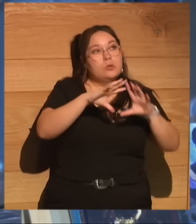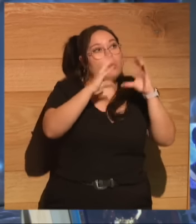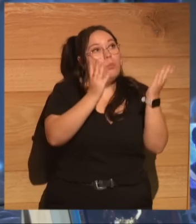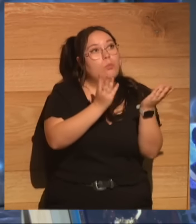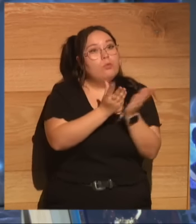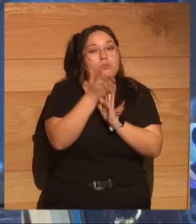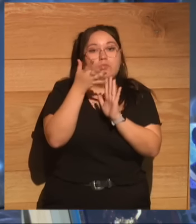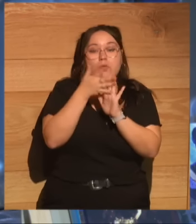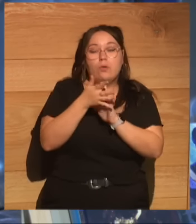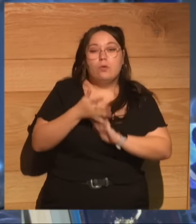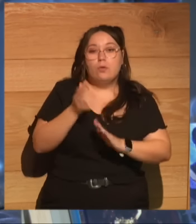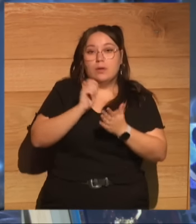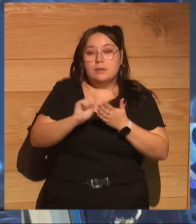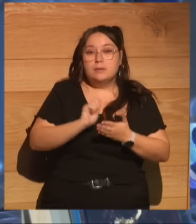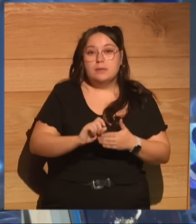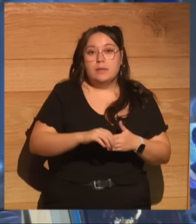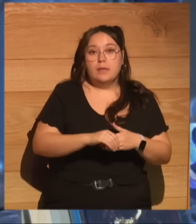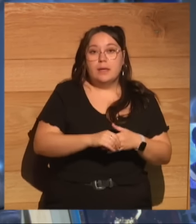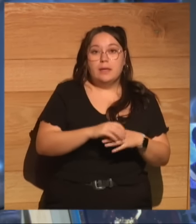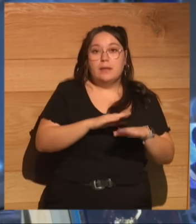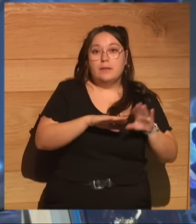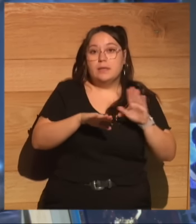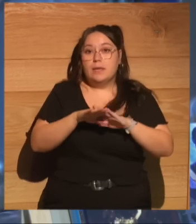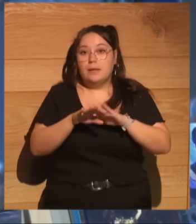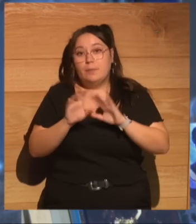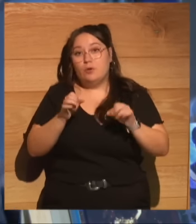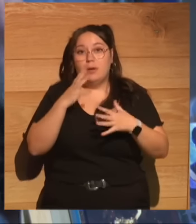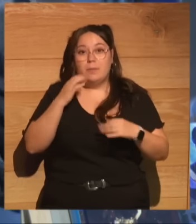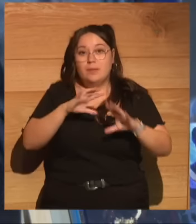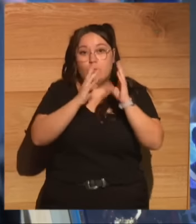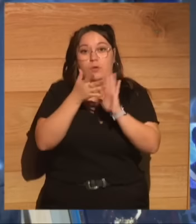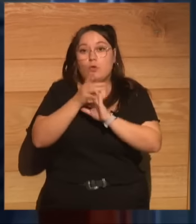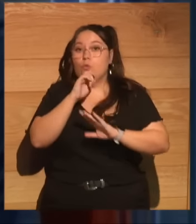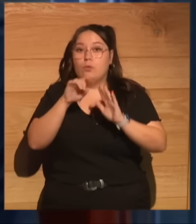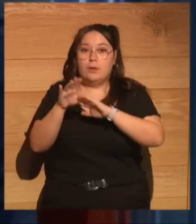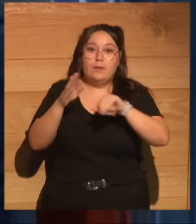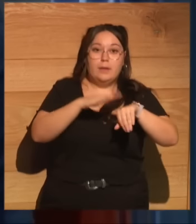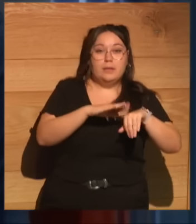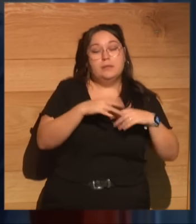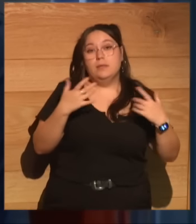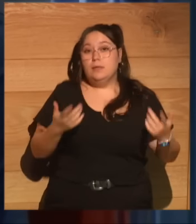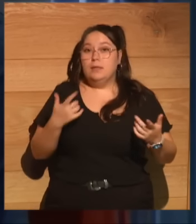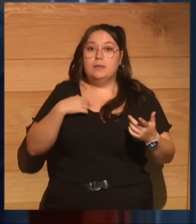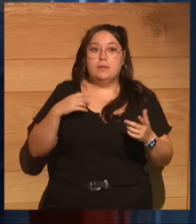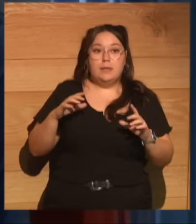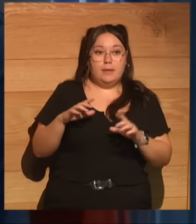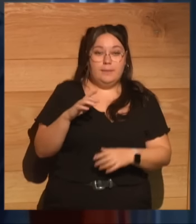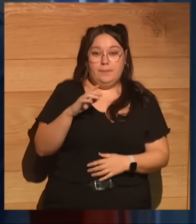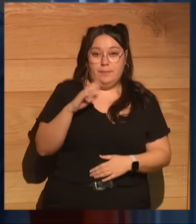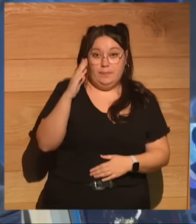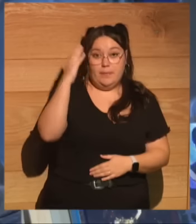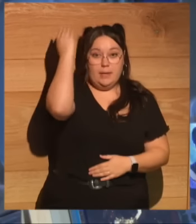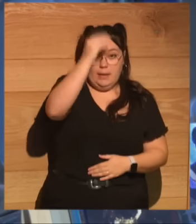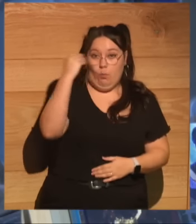de... derecha a izquierda, cuando el mundo se escribe de izquierda a derecha. Excepto en Arabia y en Israel. Excepto en Arabia y